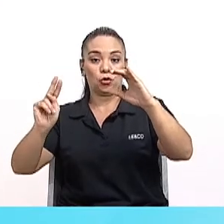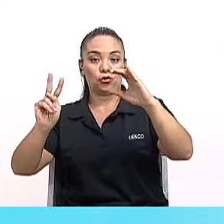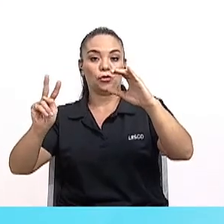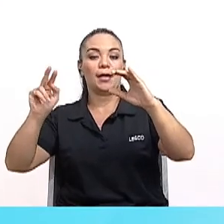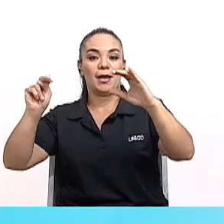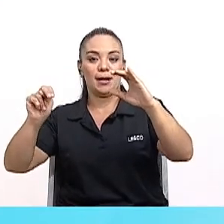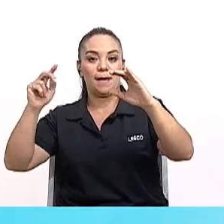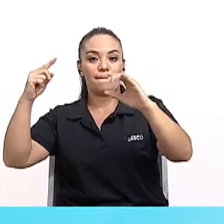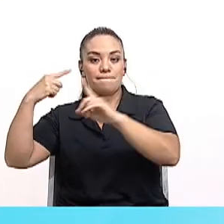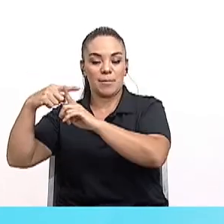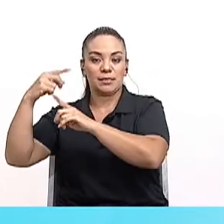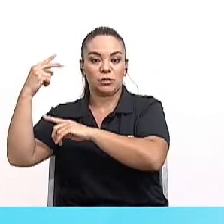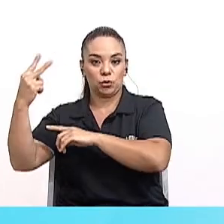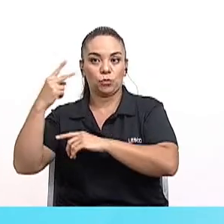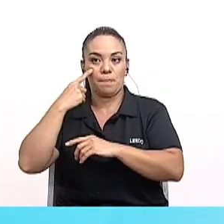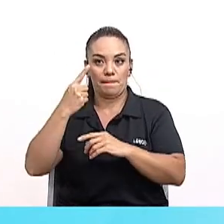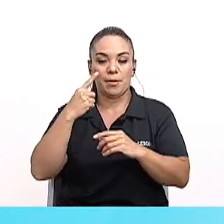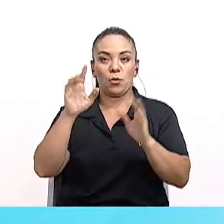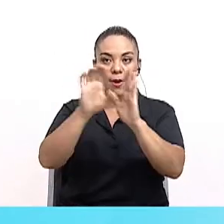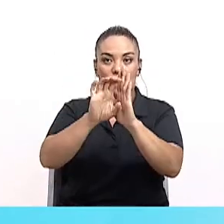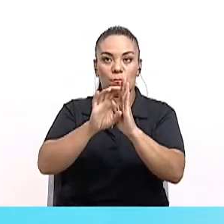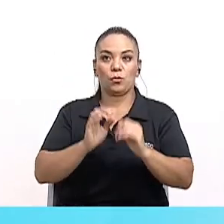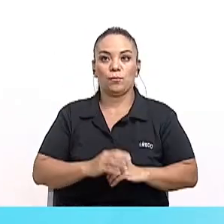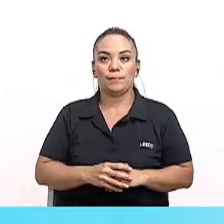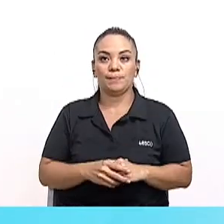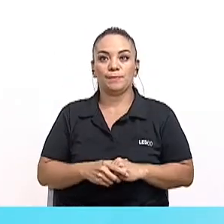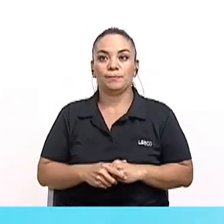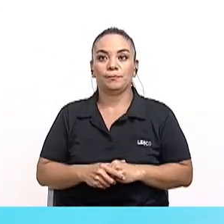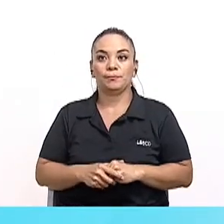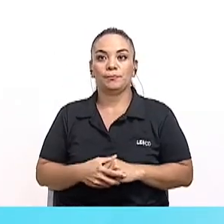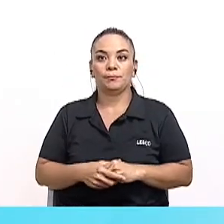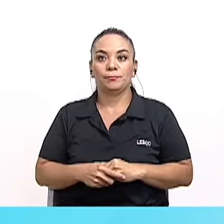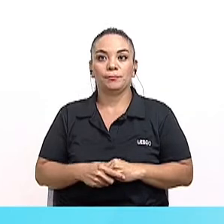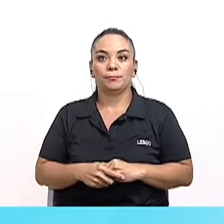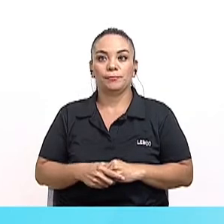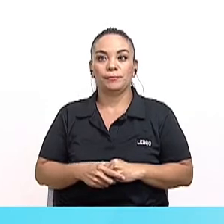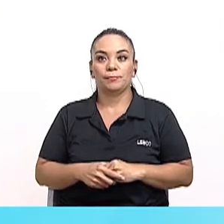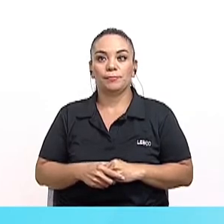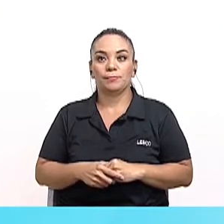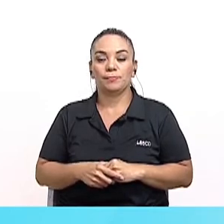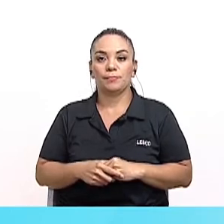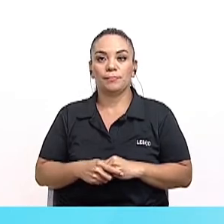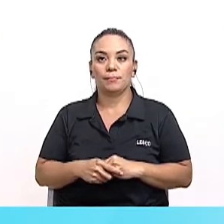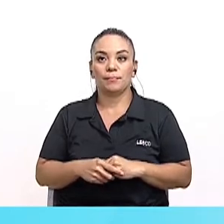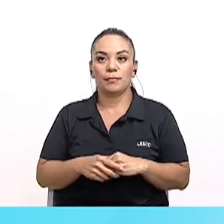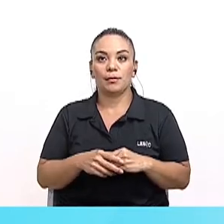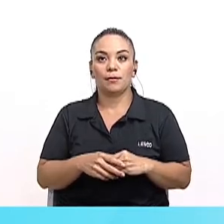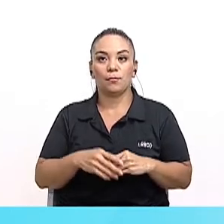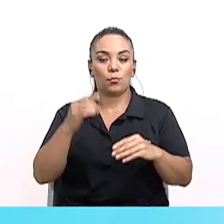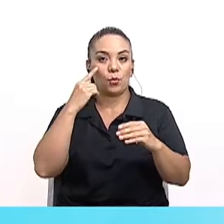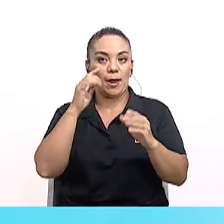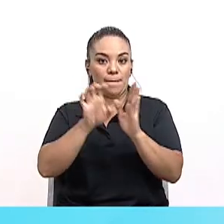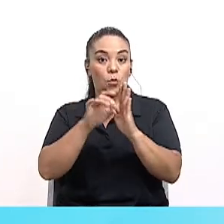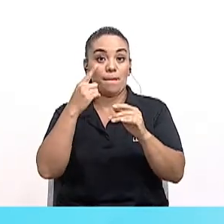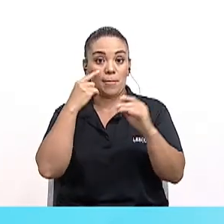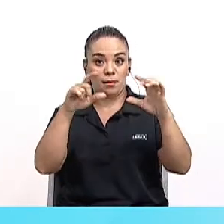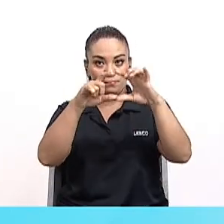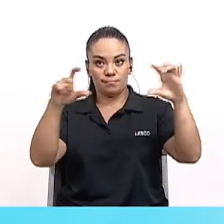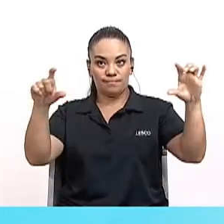Vamos a ver un ejemplo. Por ejemplo, yo tengo esta molécula de